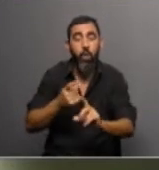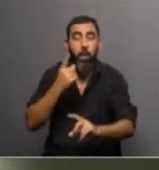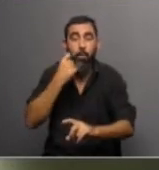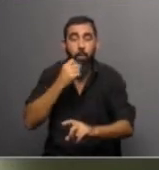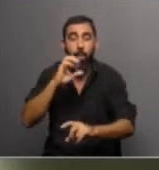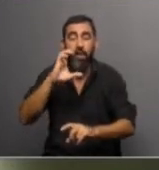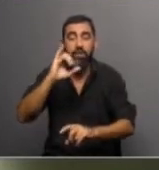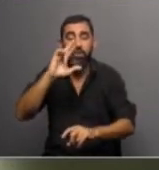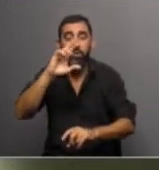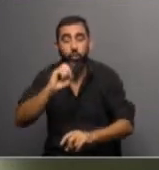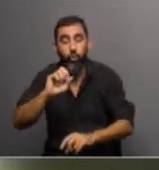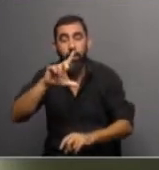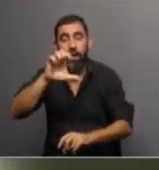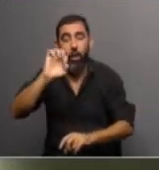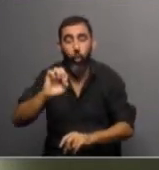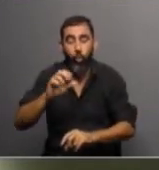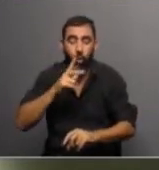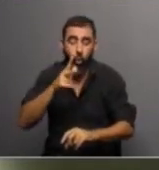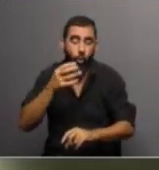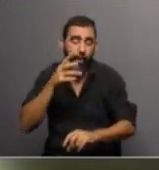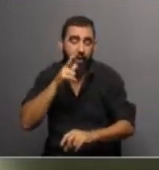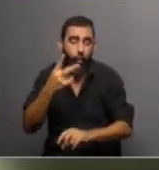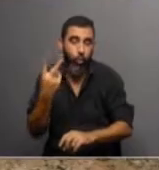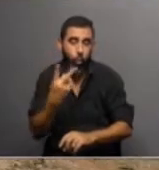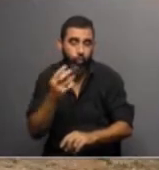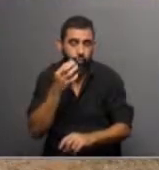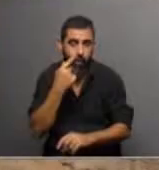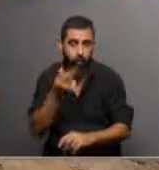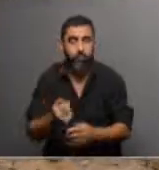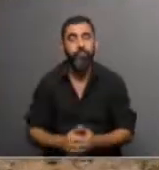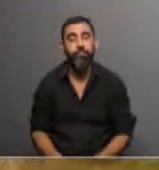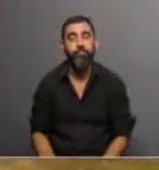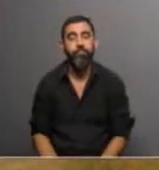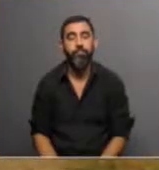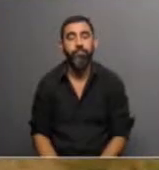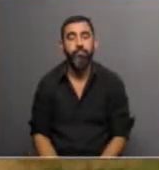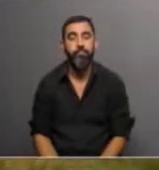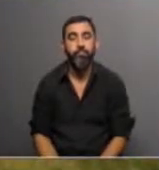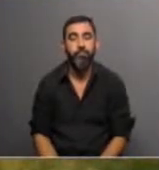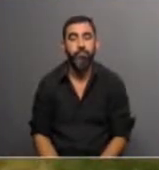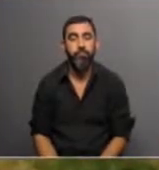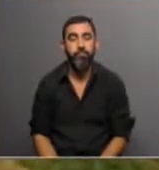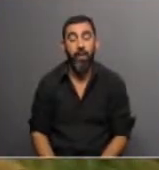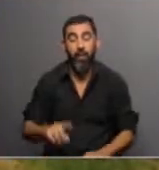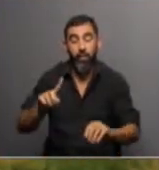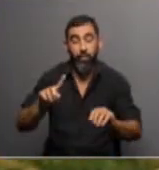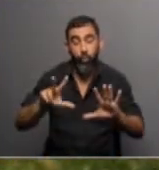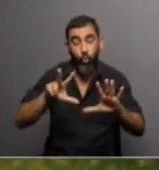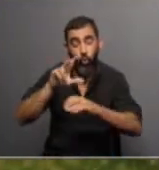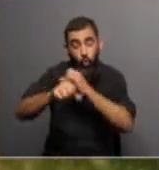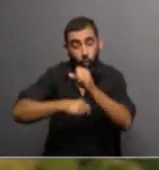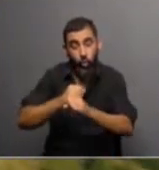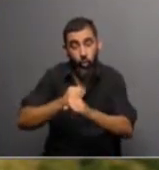Ciro y Leo, así me defino. La violencia innecesaria prevalece. A los 18 yo me anoté en